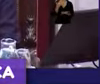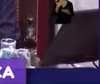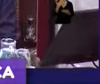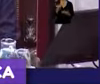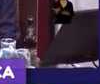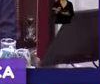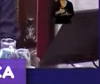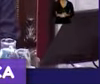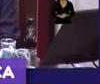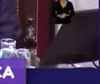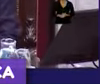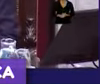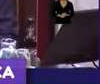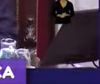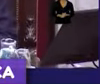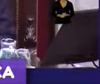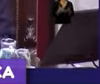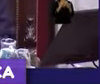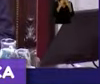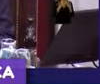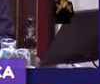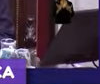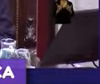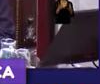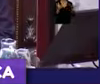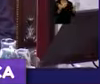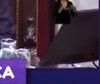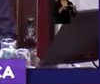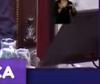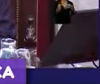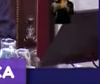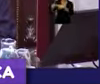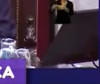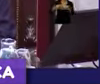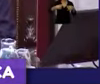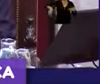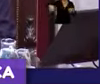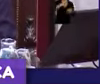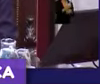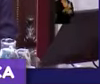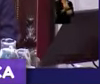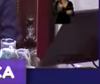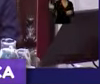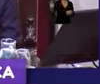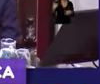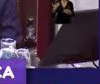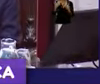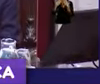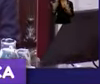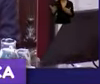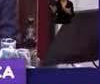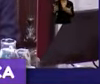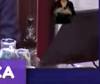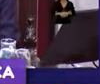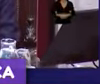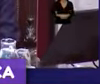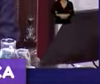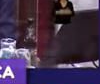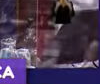los aumentos de los precios internacionales, de los commodities, de los precios internacionales, digamos, no es fácil manejar la economía en